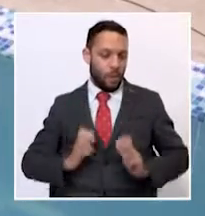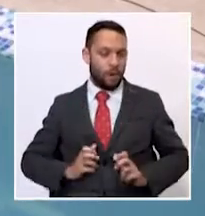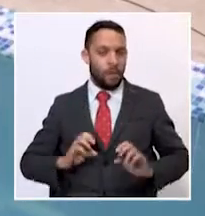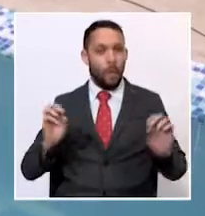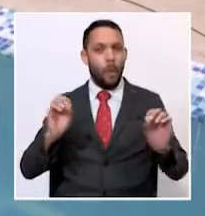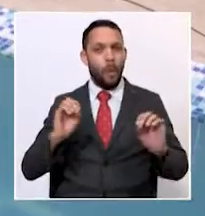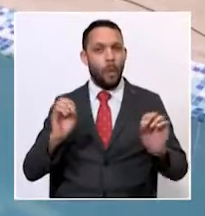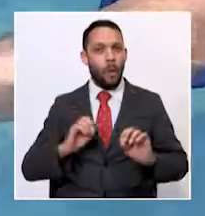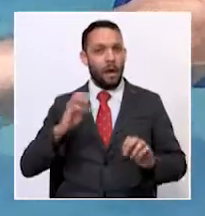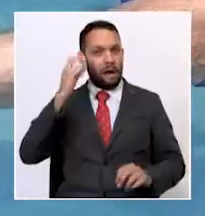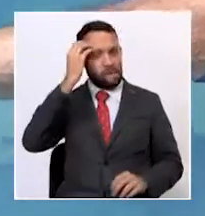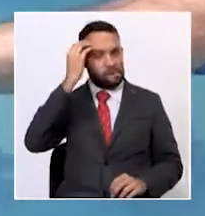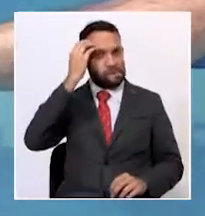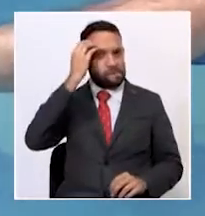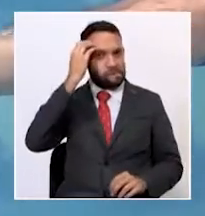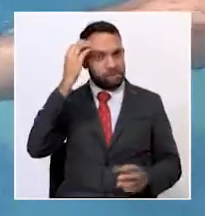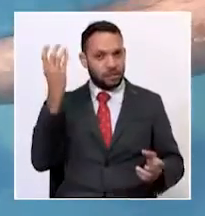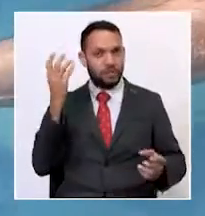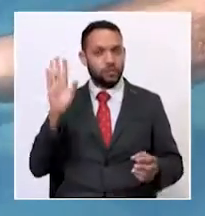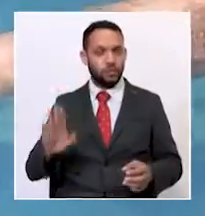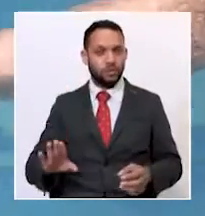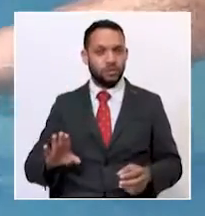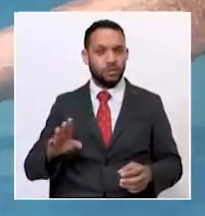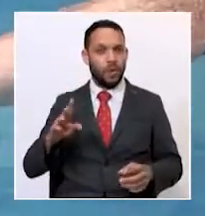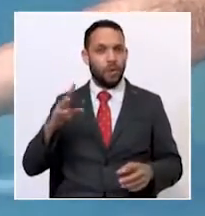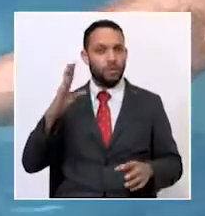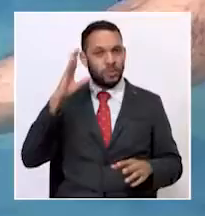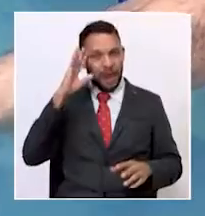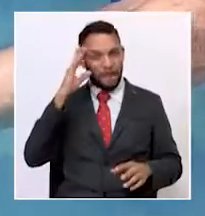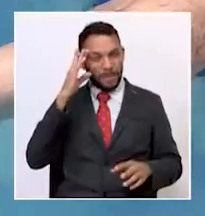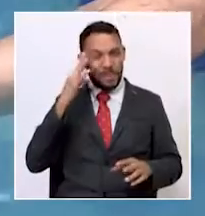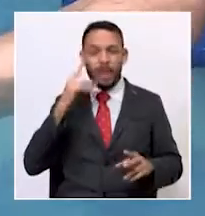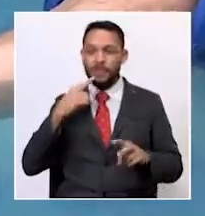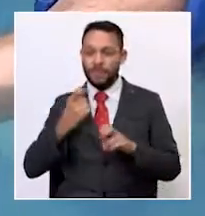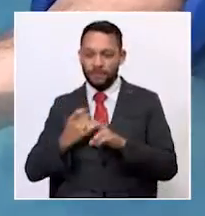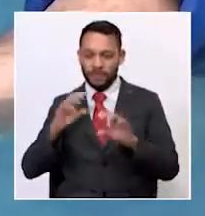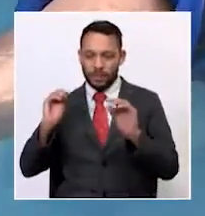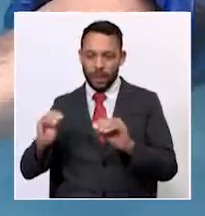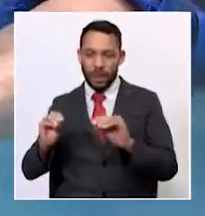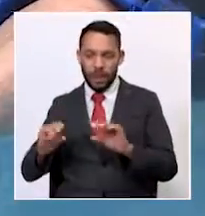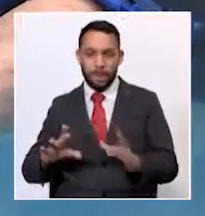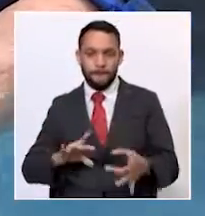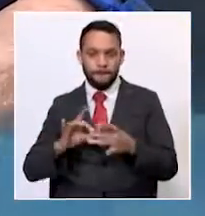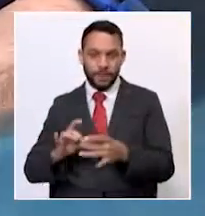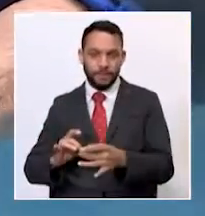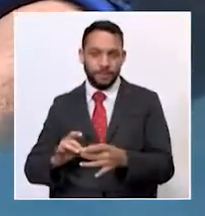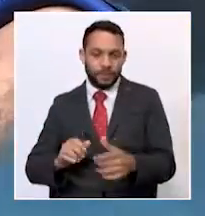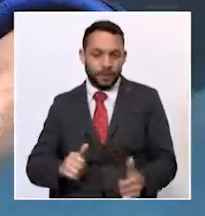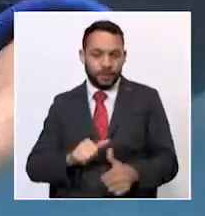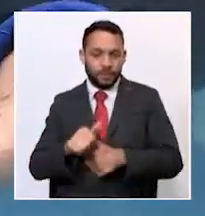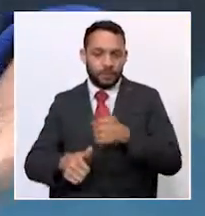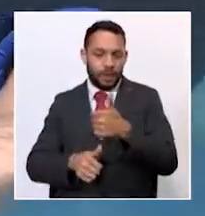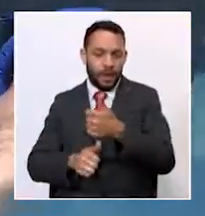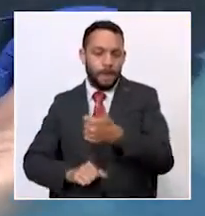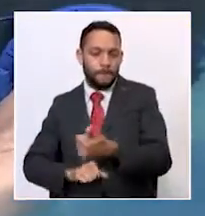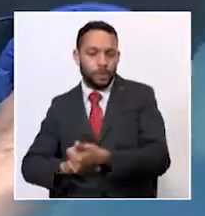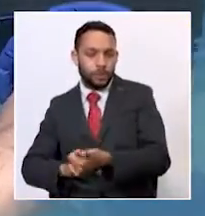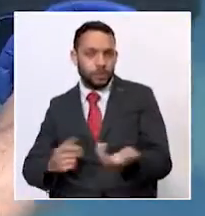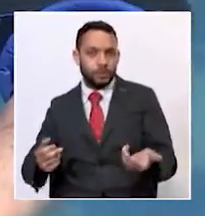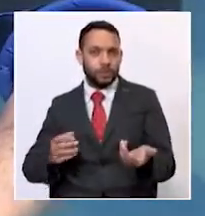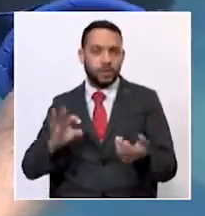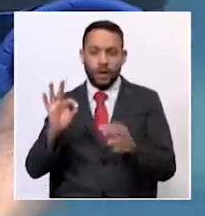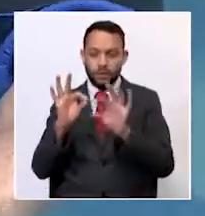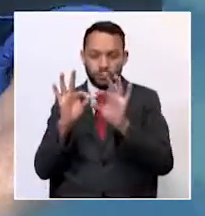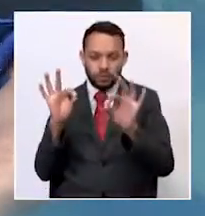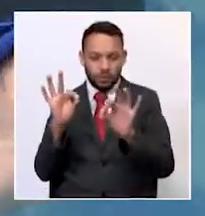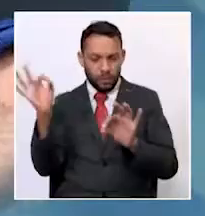trastornos cognitivos. Esta es una herramienta terapéutica grandísima. ¿Con qué la complementamos? Con